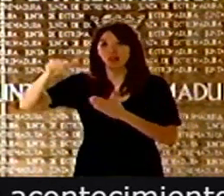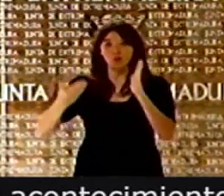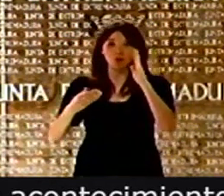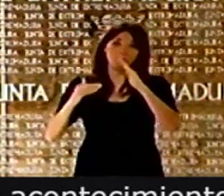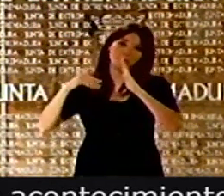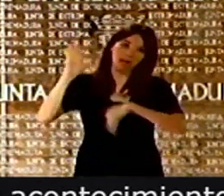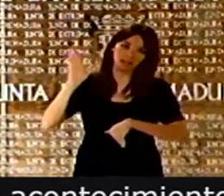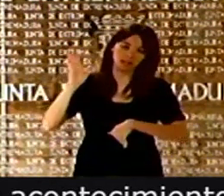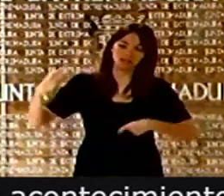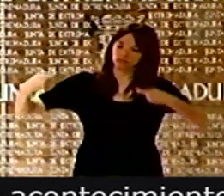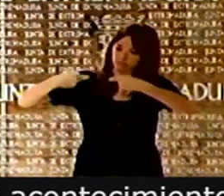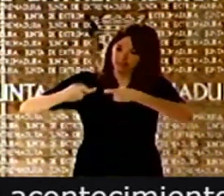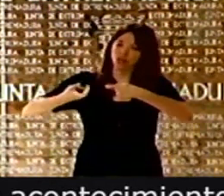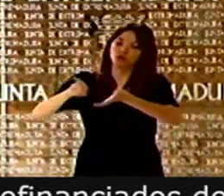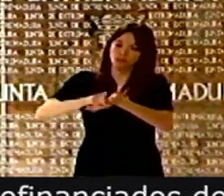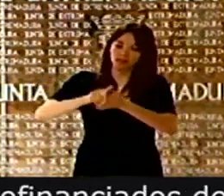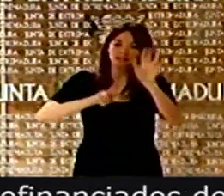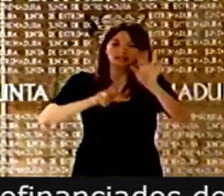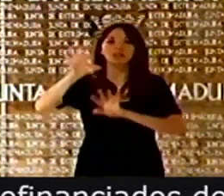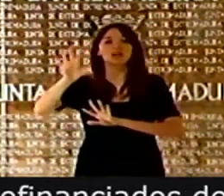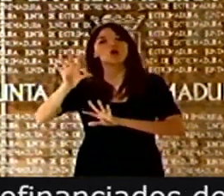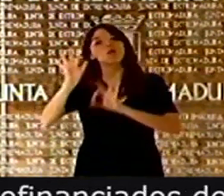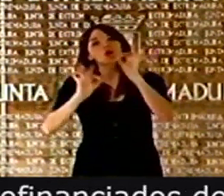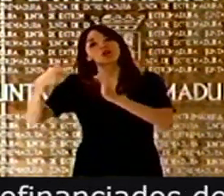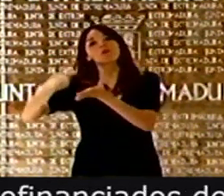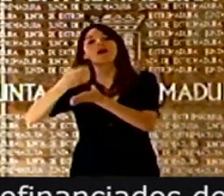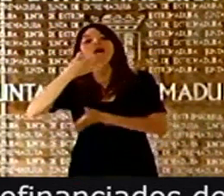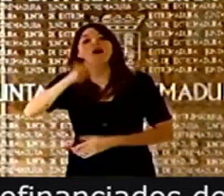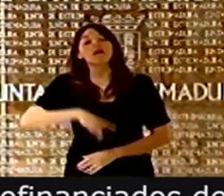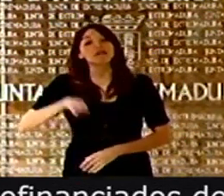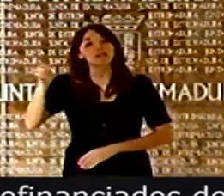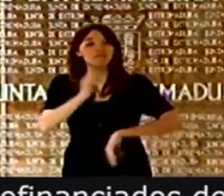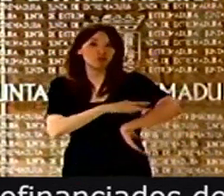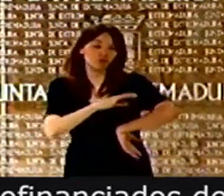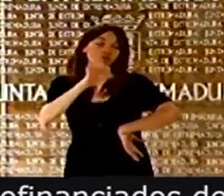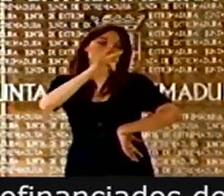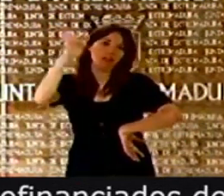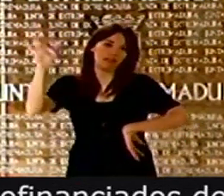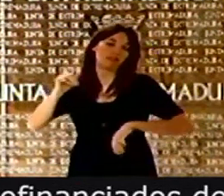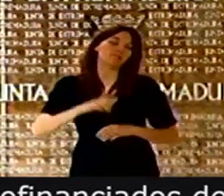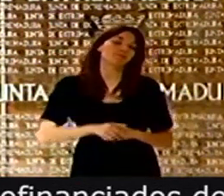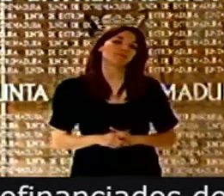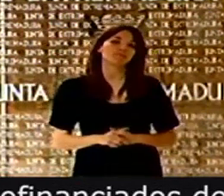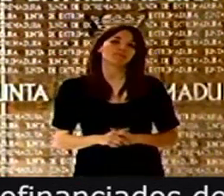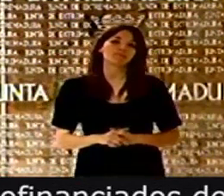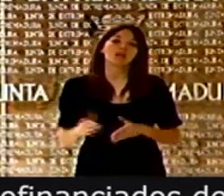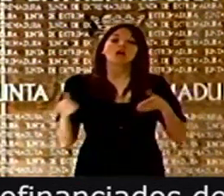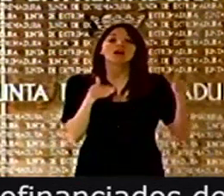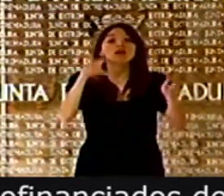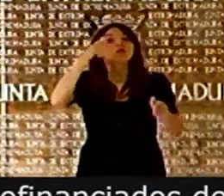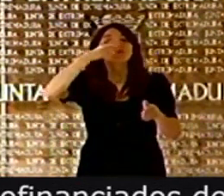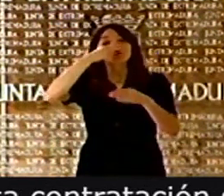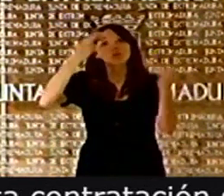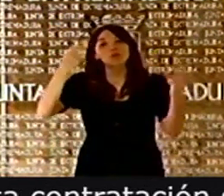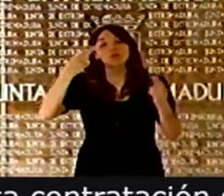nuevo en un 75% por el Fondo FEADER. En virtud de esta contratación se mejorará el camino rural público de